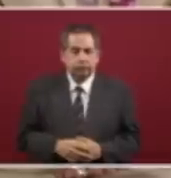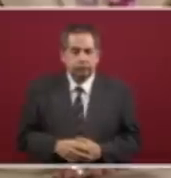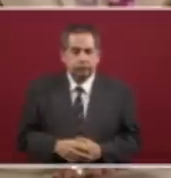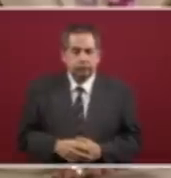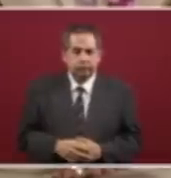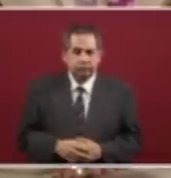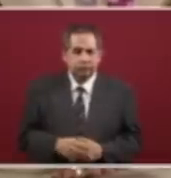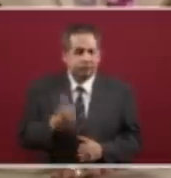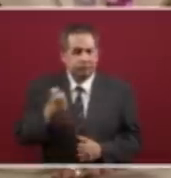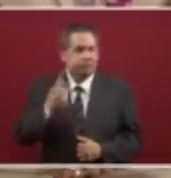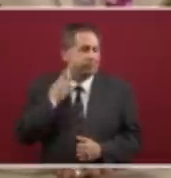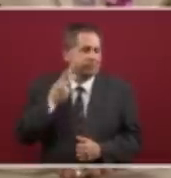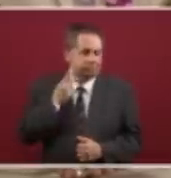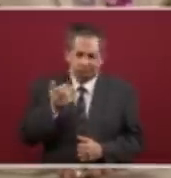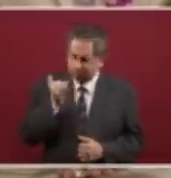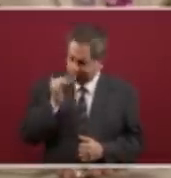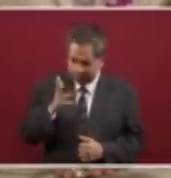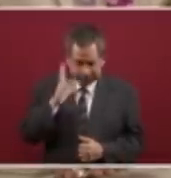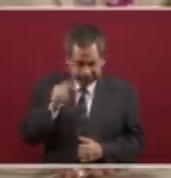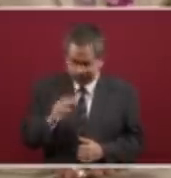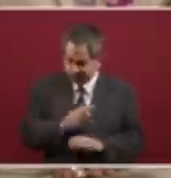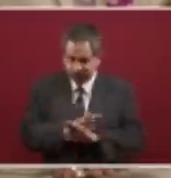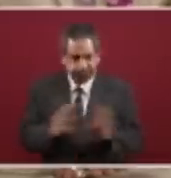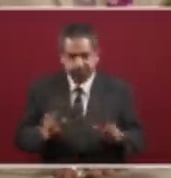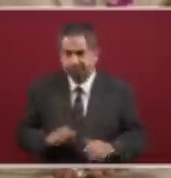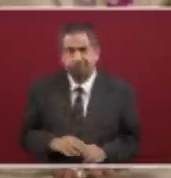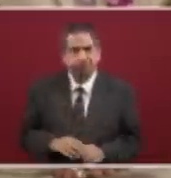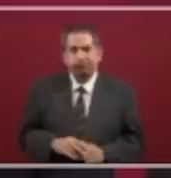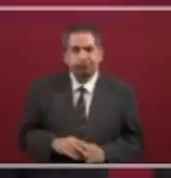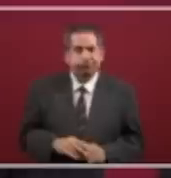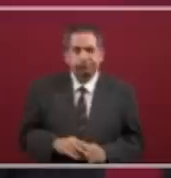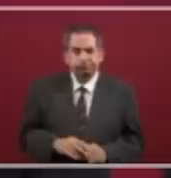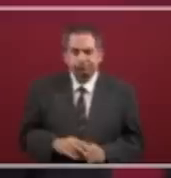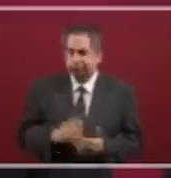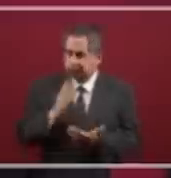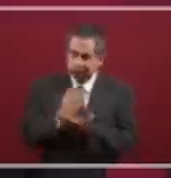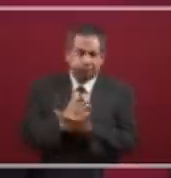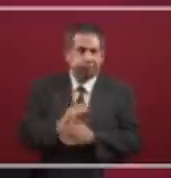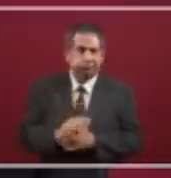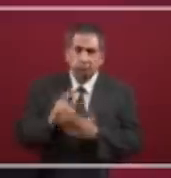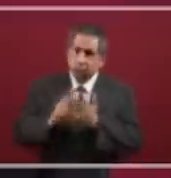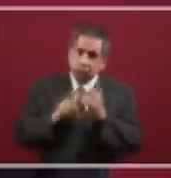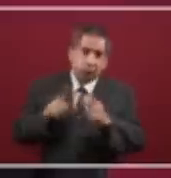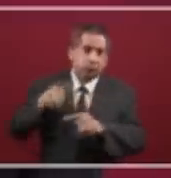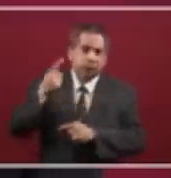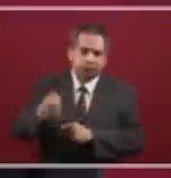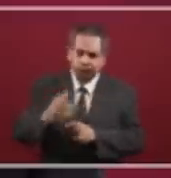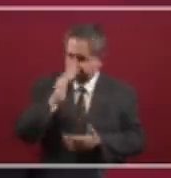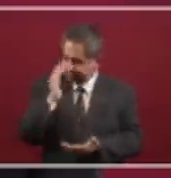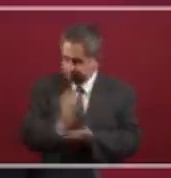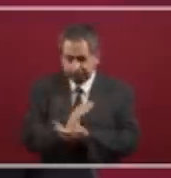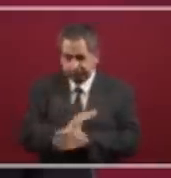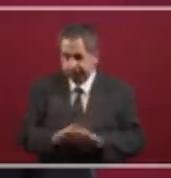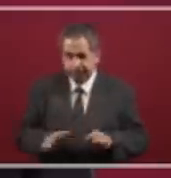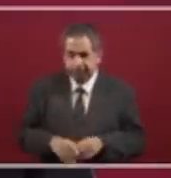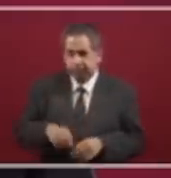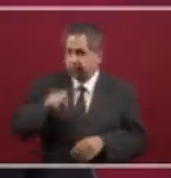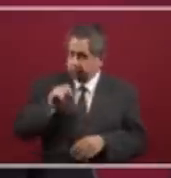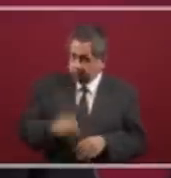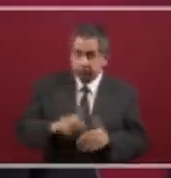esa política ya no nunca más se va a volver a aplicar en el